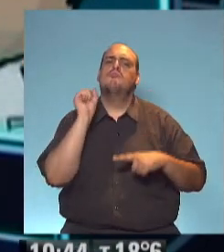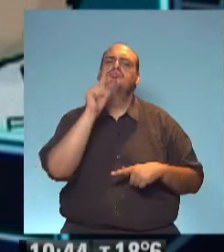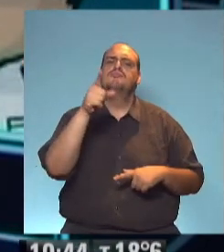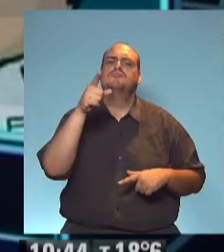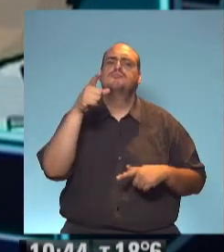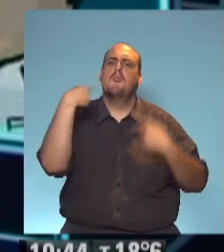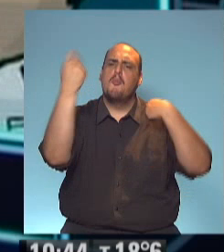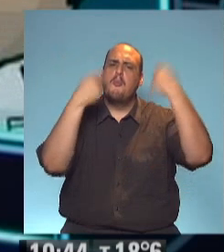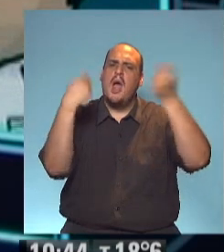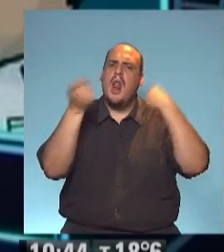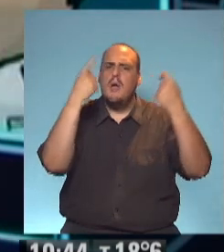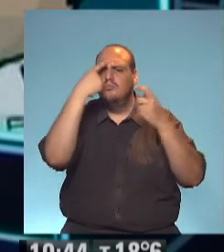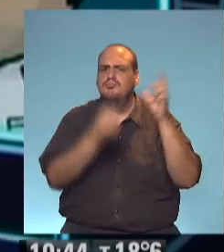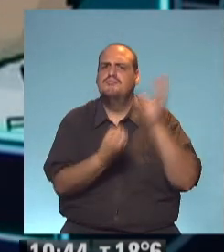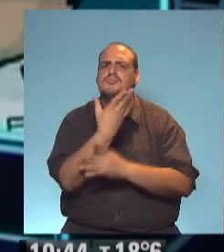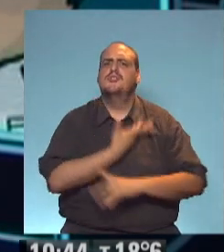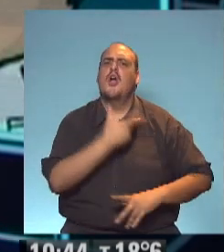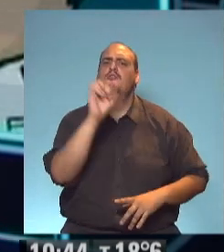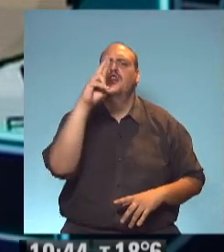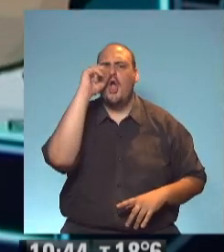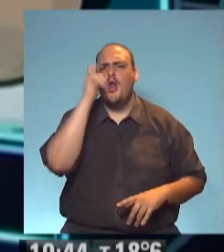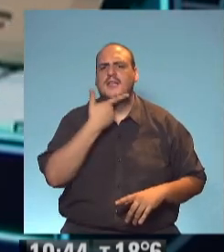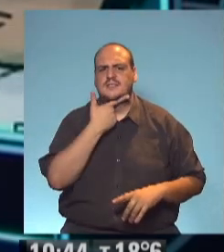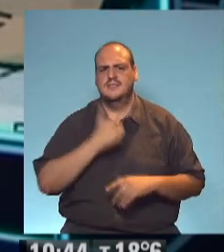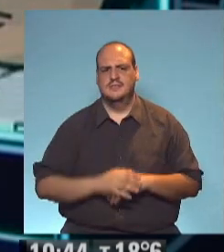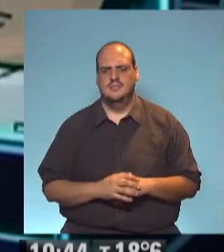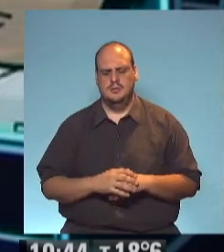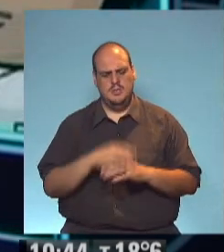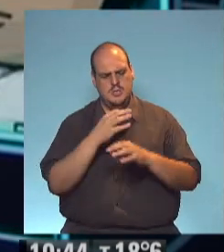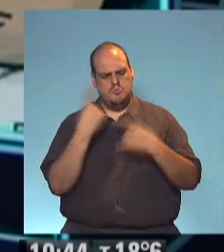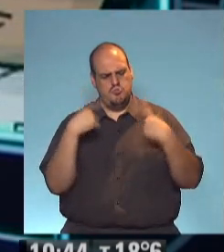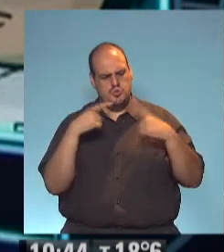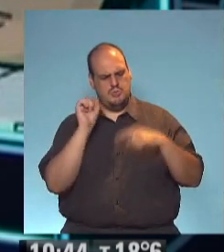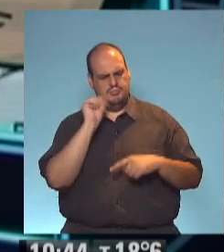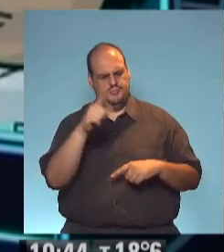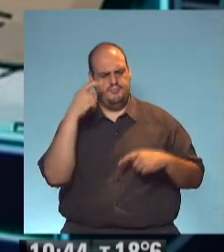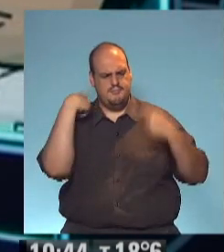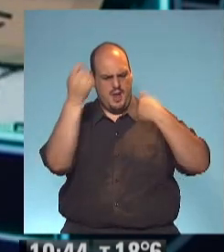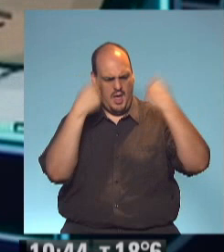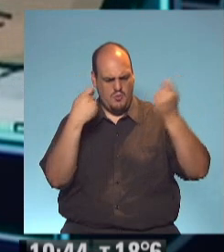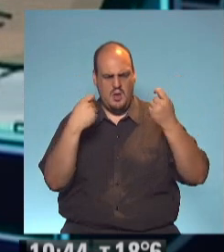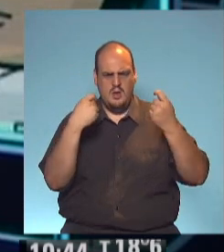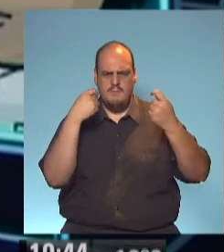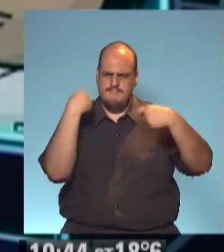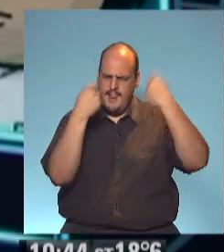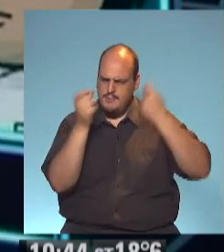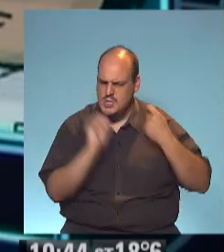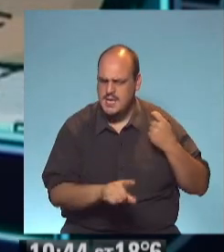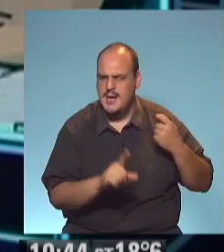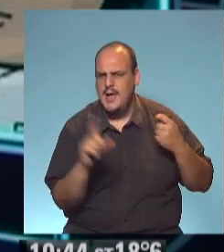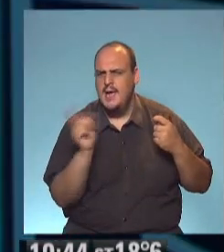Asunción Flores? ¡Yo no sé! ¡Qué difícil! ¿Género paraguayo? ¿La paraguayera? No me suena. A ver, podría